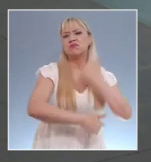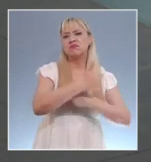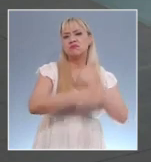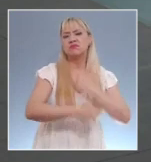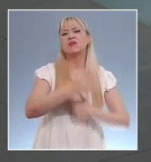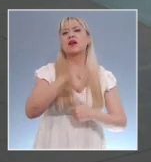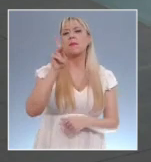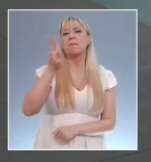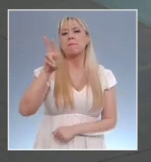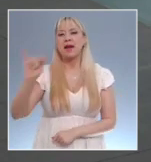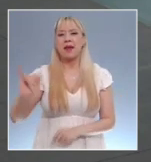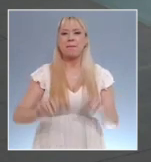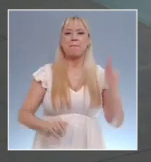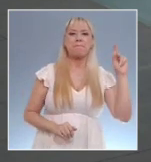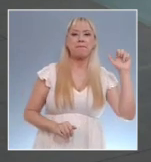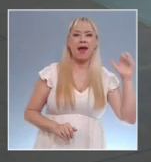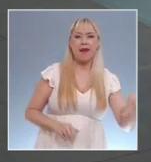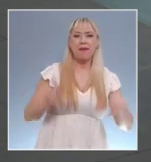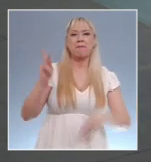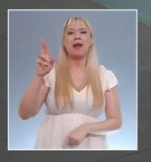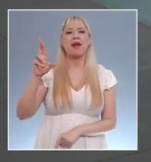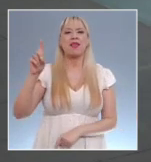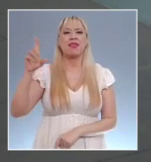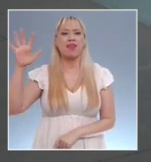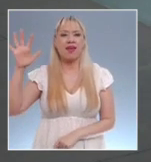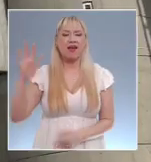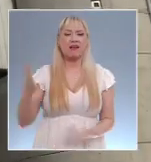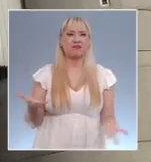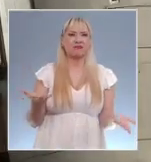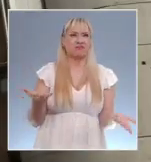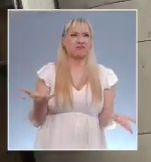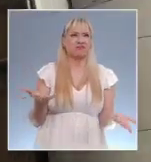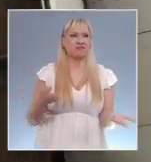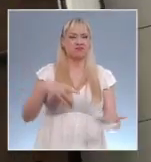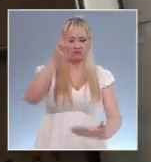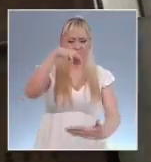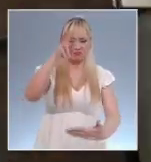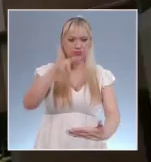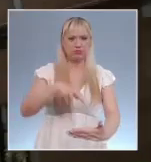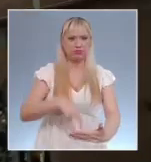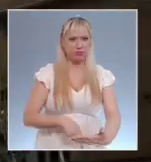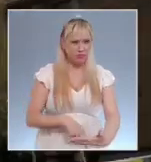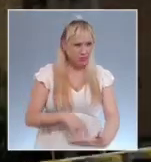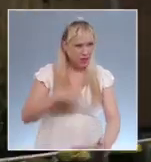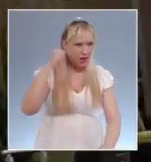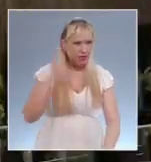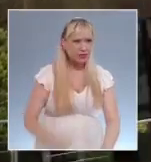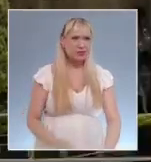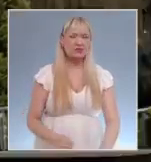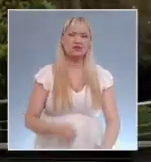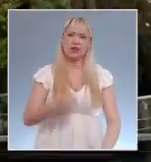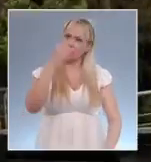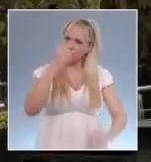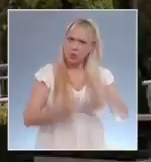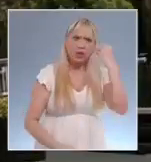porque no alcanzó las firmas necesarias. Interpuso un juicio para la protección de los derechos político-electorales ante la Sala